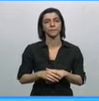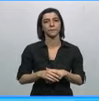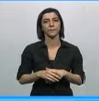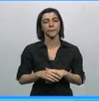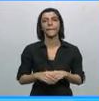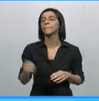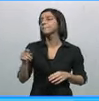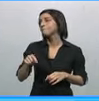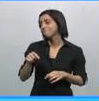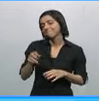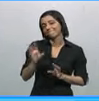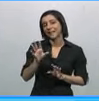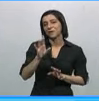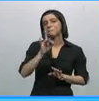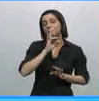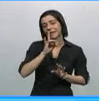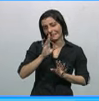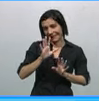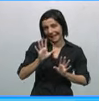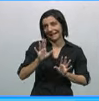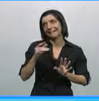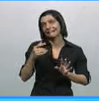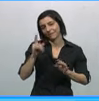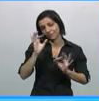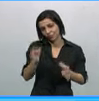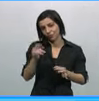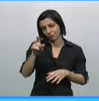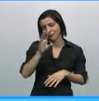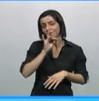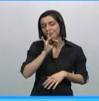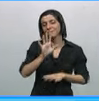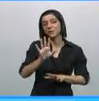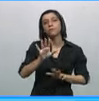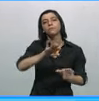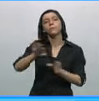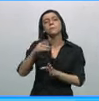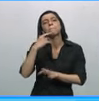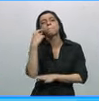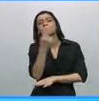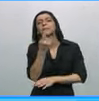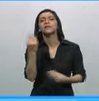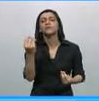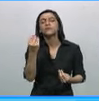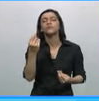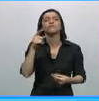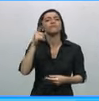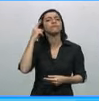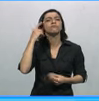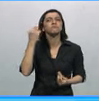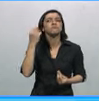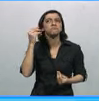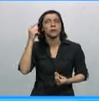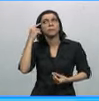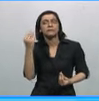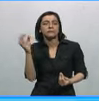hablar, obviamente, de esa función que estás llevando adelante, como lo venimos haciendo. Pero te quiero preguntar también, o me interesa tu visión sobre, o como